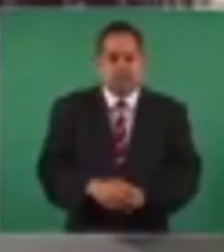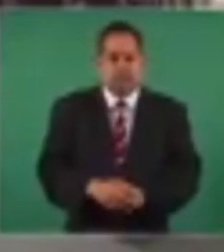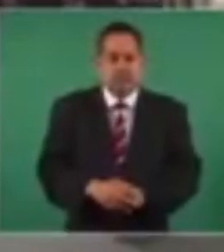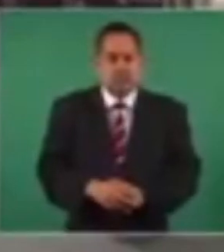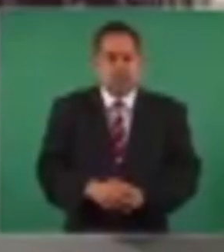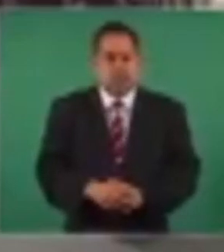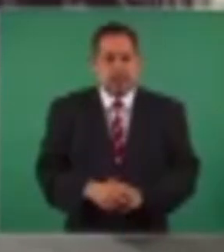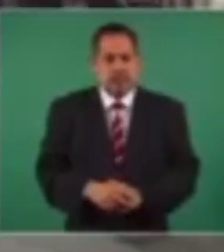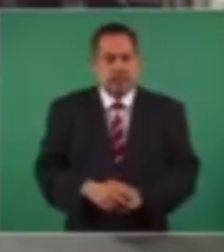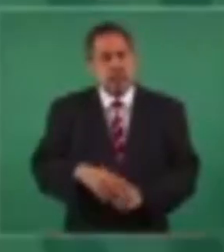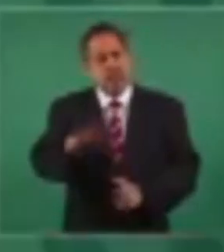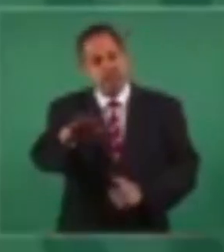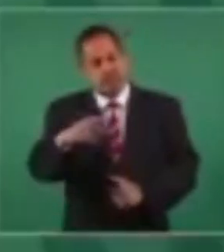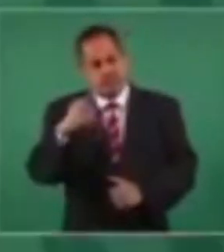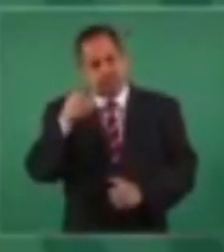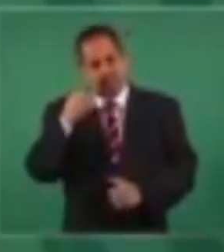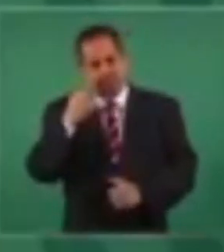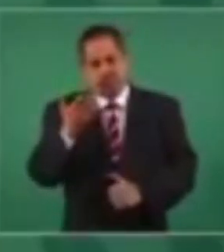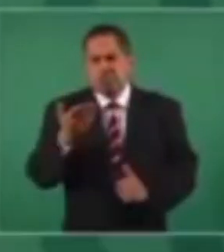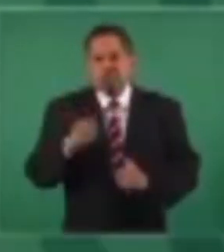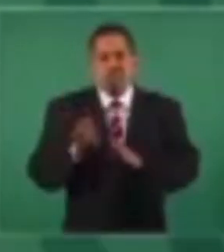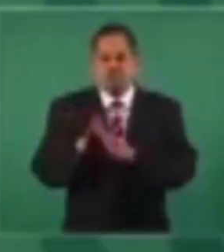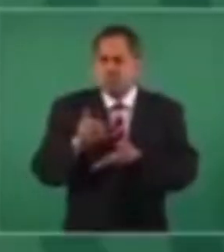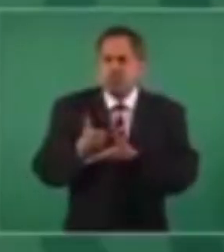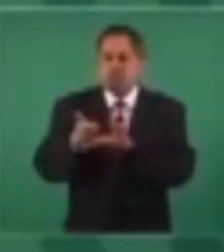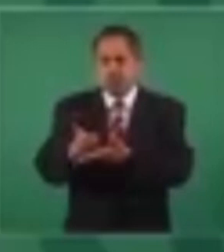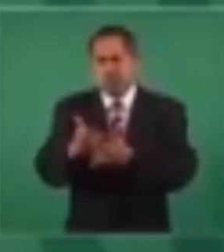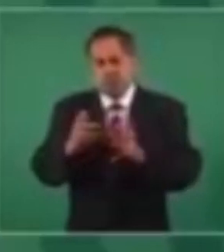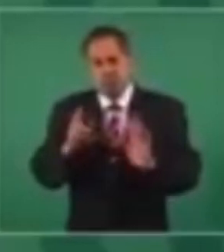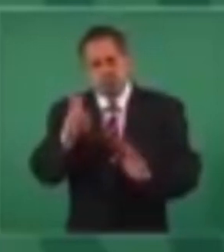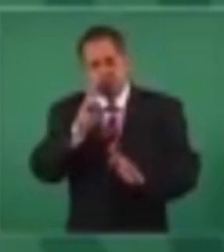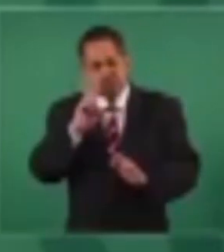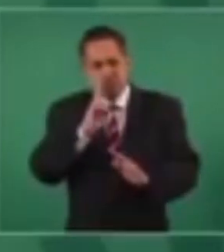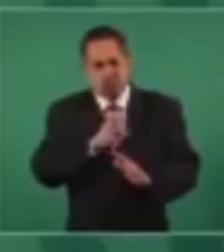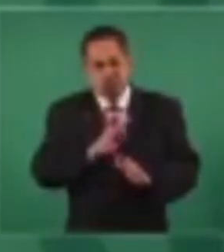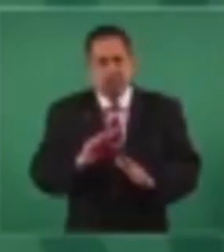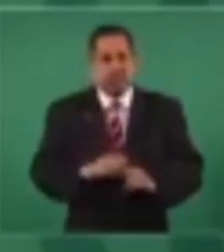pues vamos a ver cómo ayudamos.